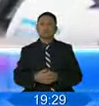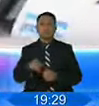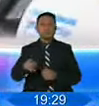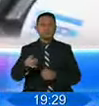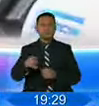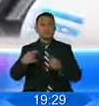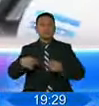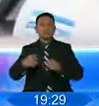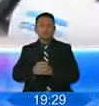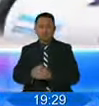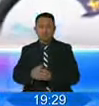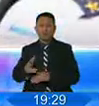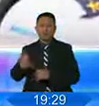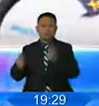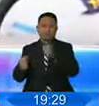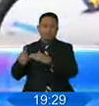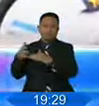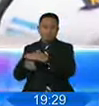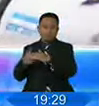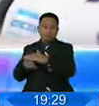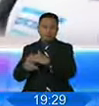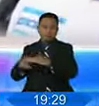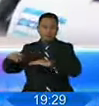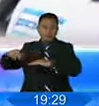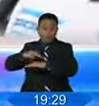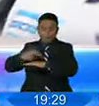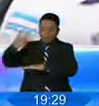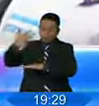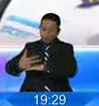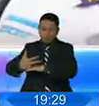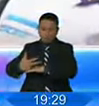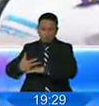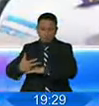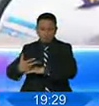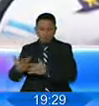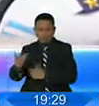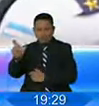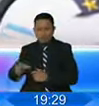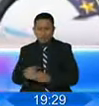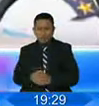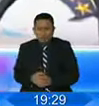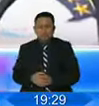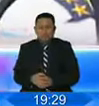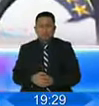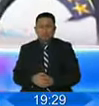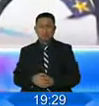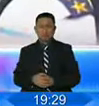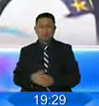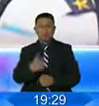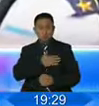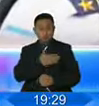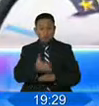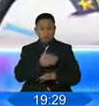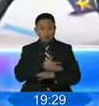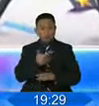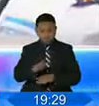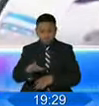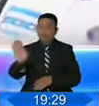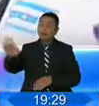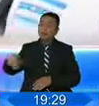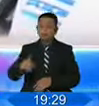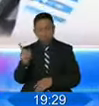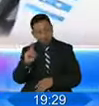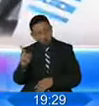no solamente en el interior, sino sobre la acera. El propietario y por mi persona mismo ha sido llamado la atención muchas veces. Porque